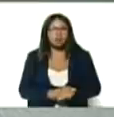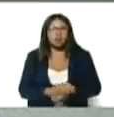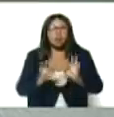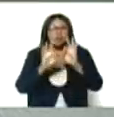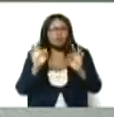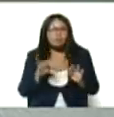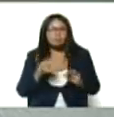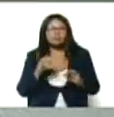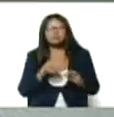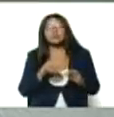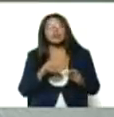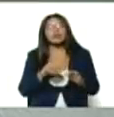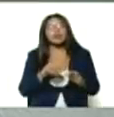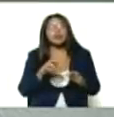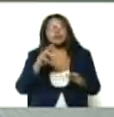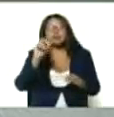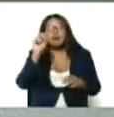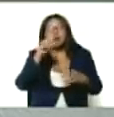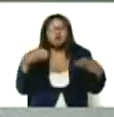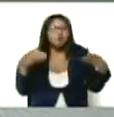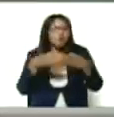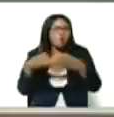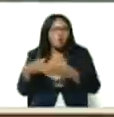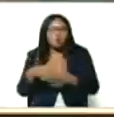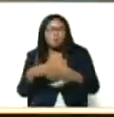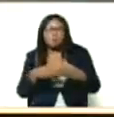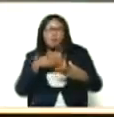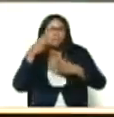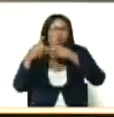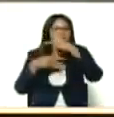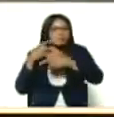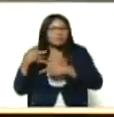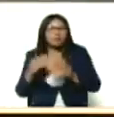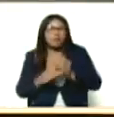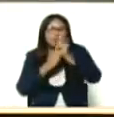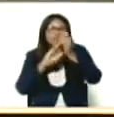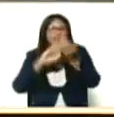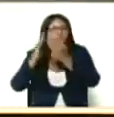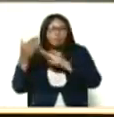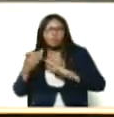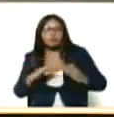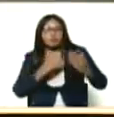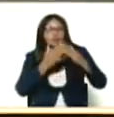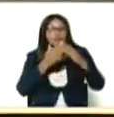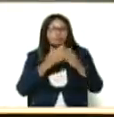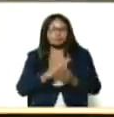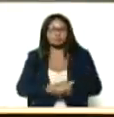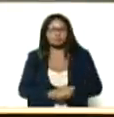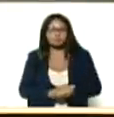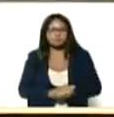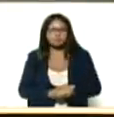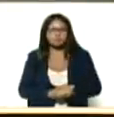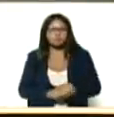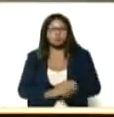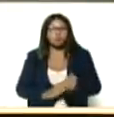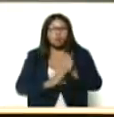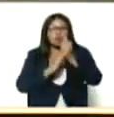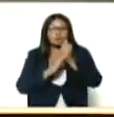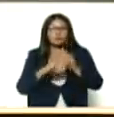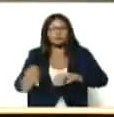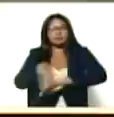las RAS, las VC, los jefes y jefas de comunidades, los jefes y jefas de